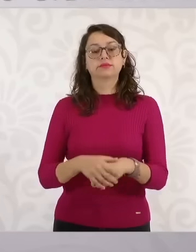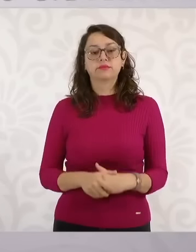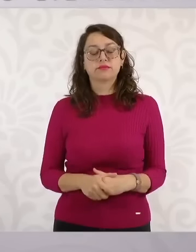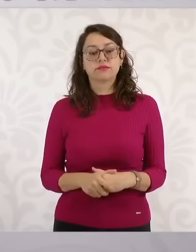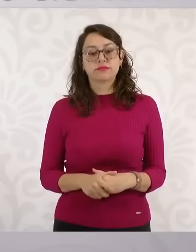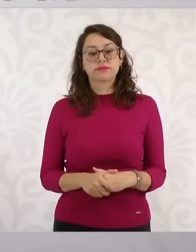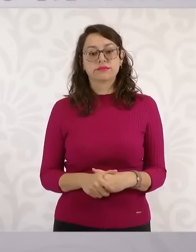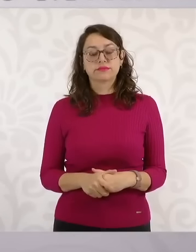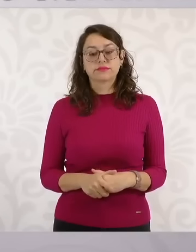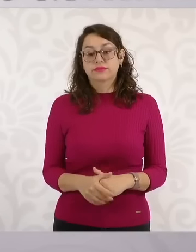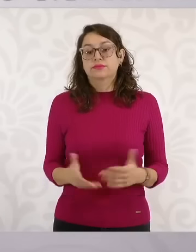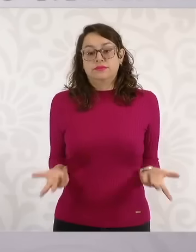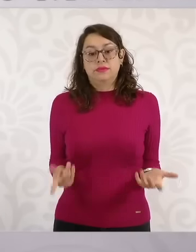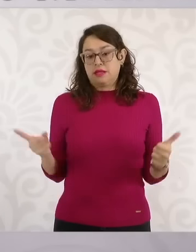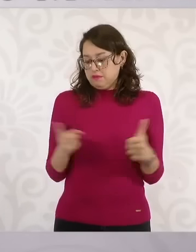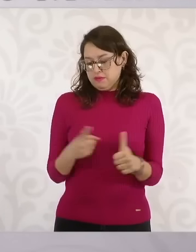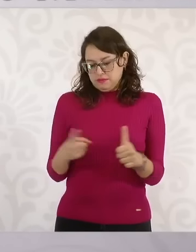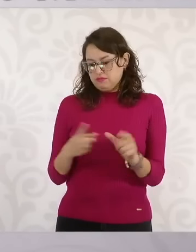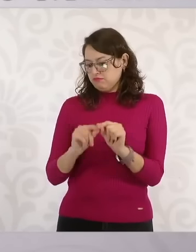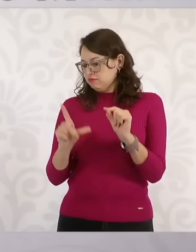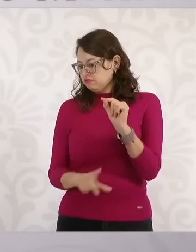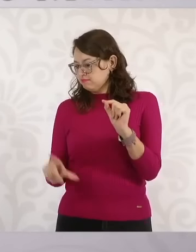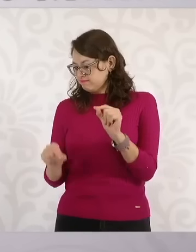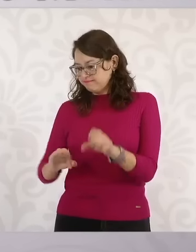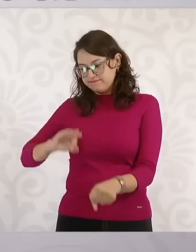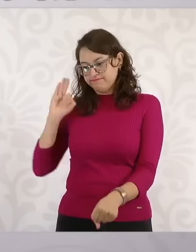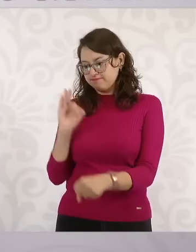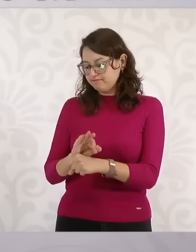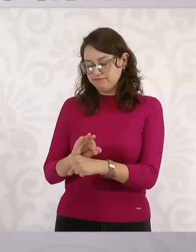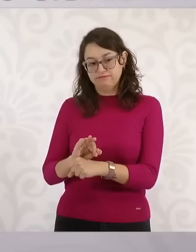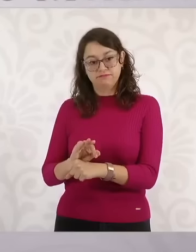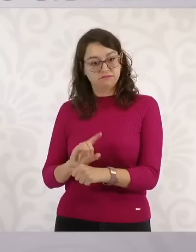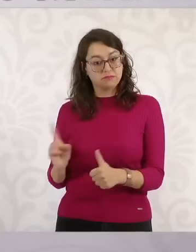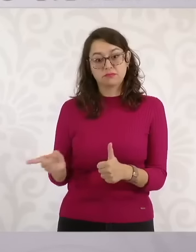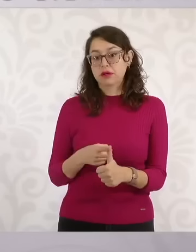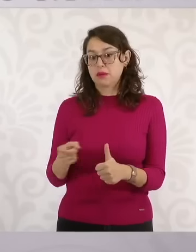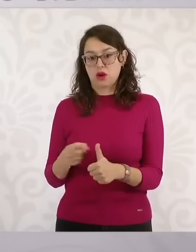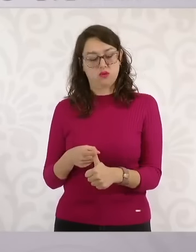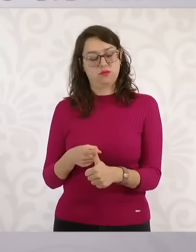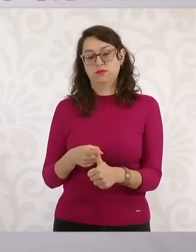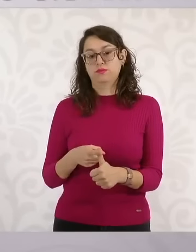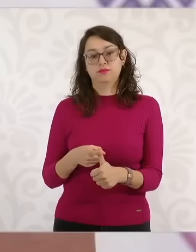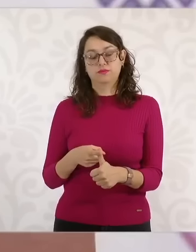Es decir, se pone primero a México, por encima de todo, aunque pidan